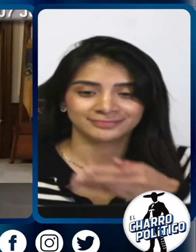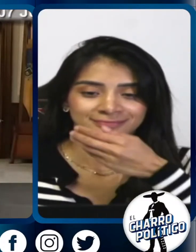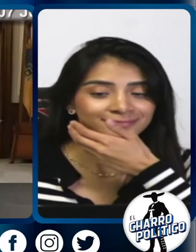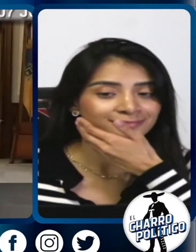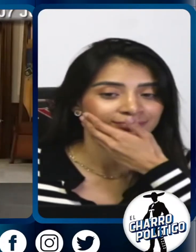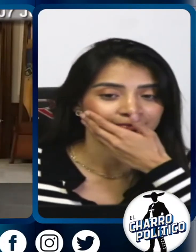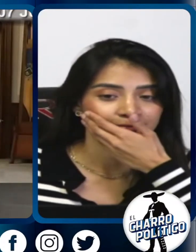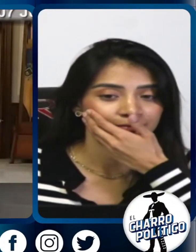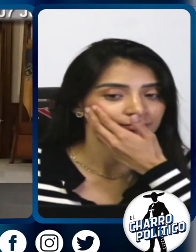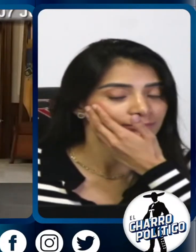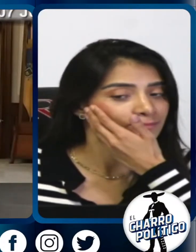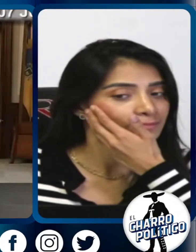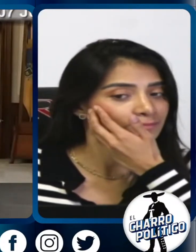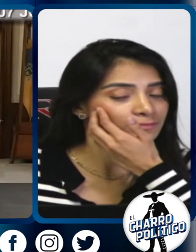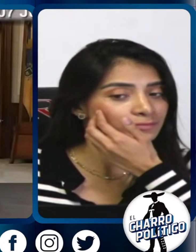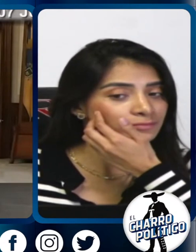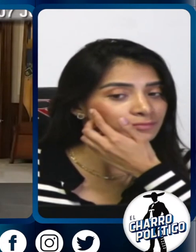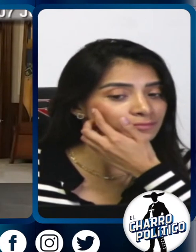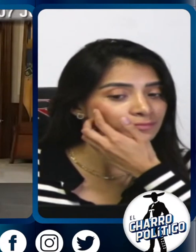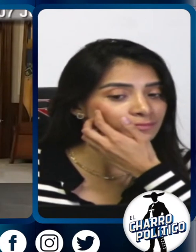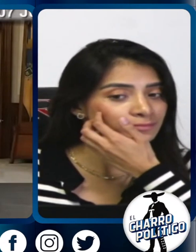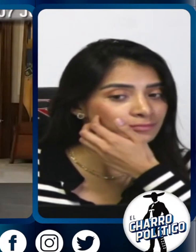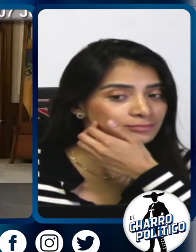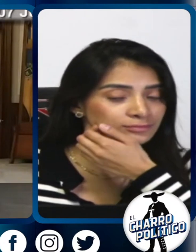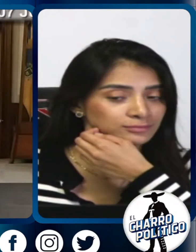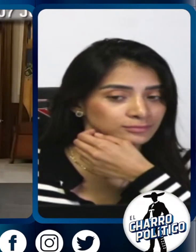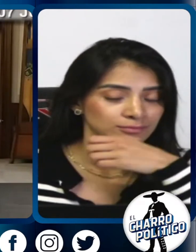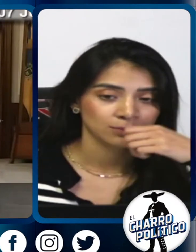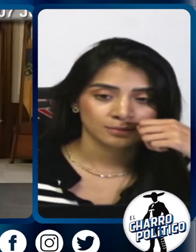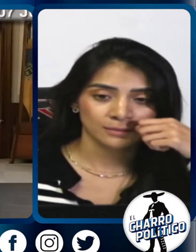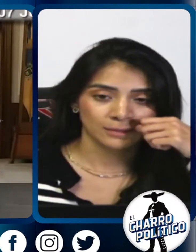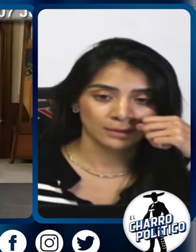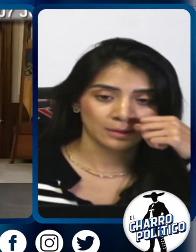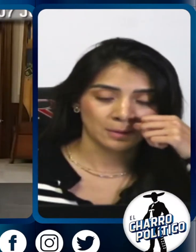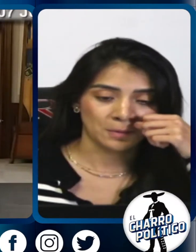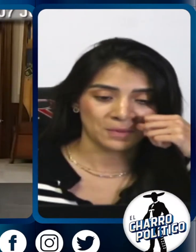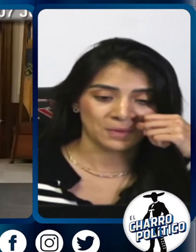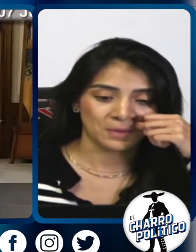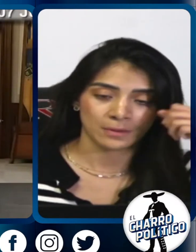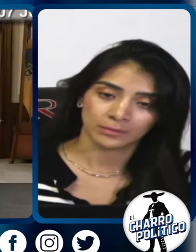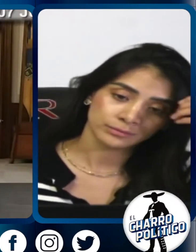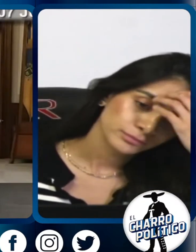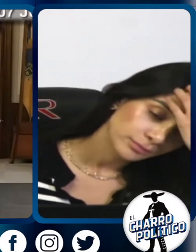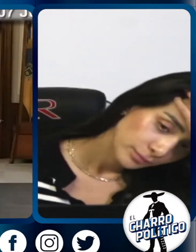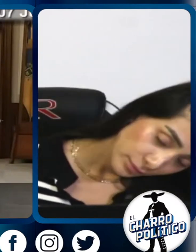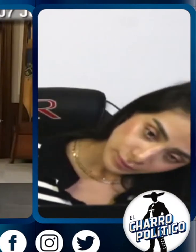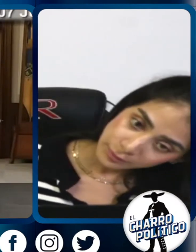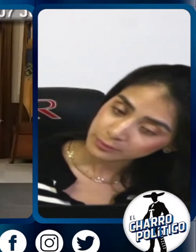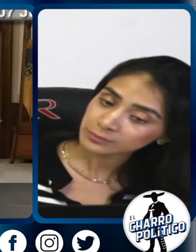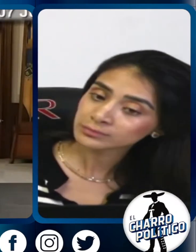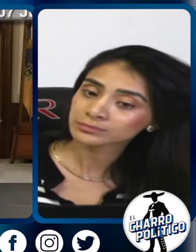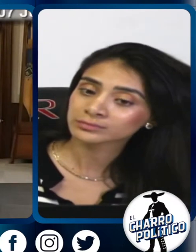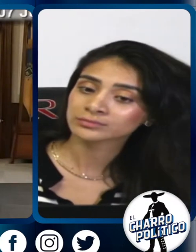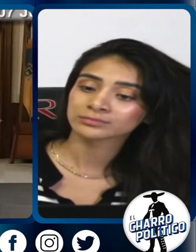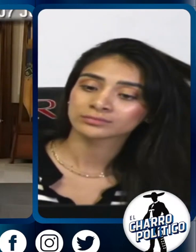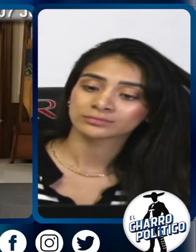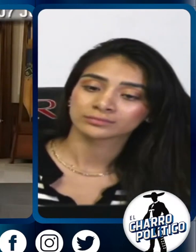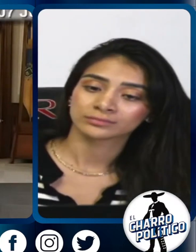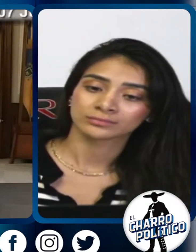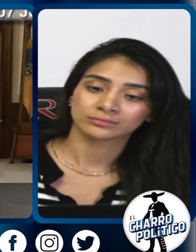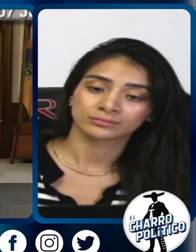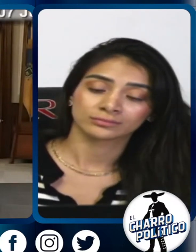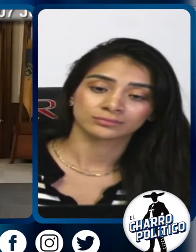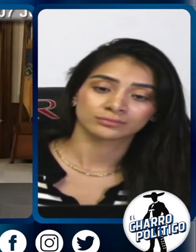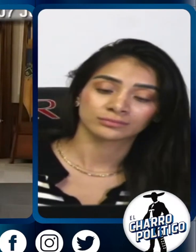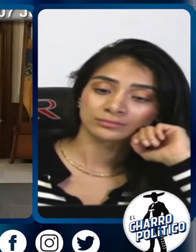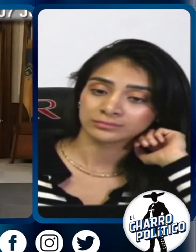opositor. No basta con descalificar a los partidos de siempre. No basta con despotricar contra quienes gobiernan. Y por supuesto, no basta con